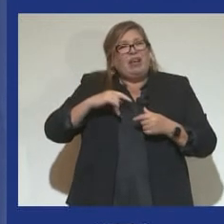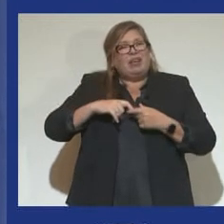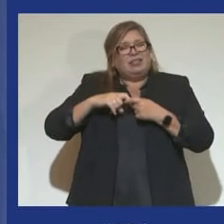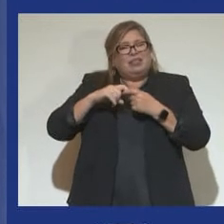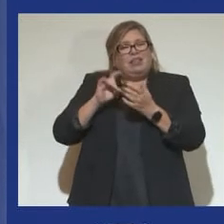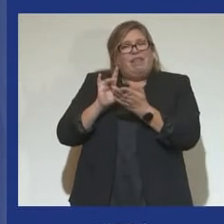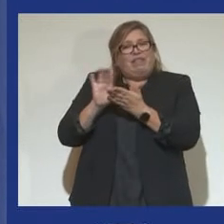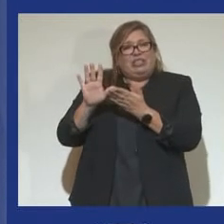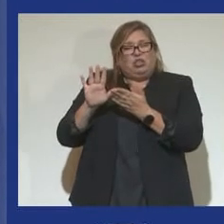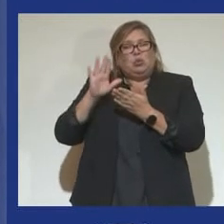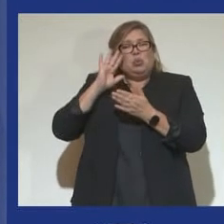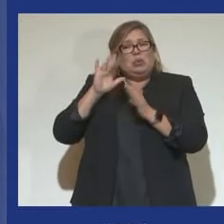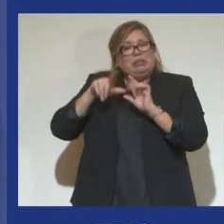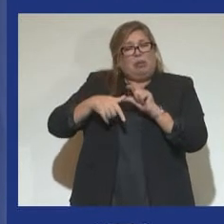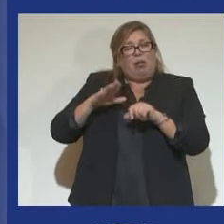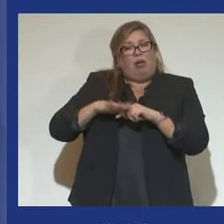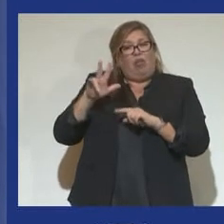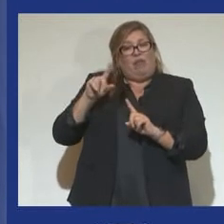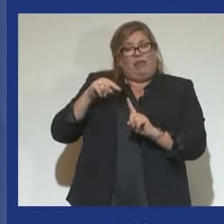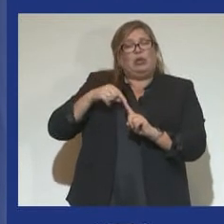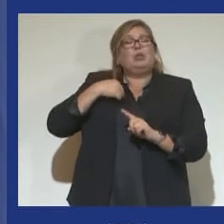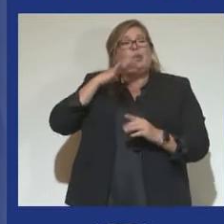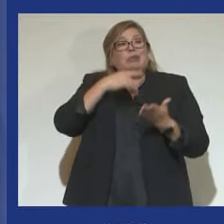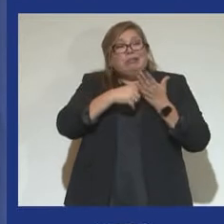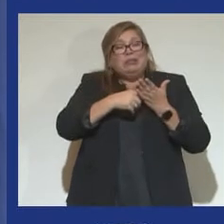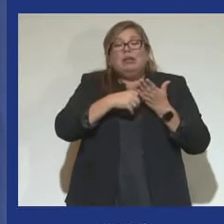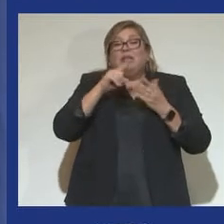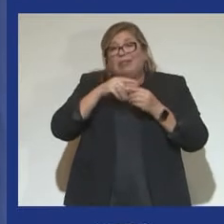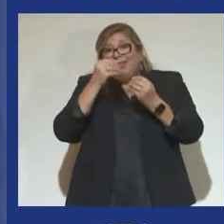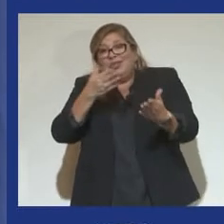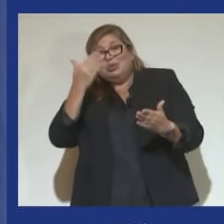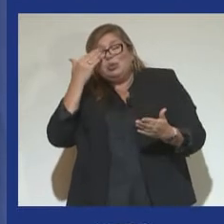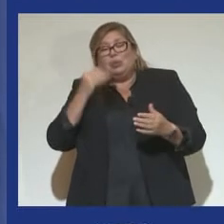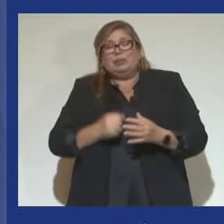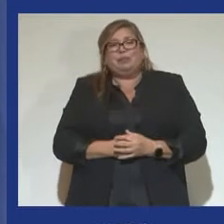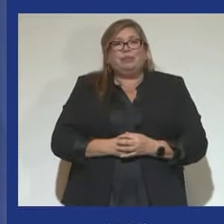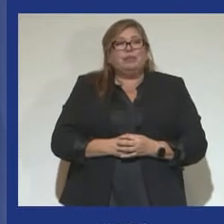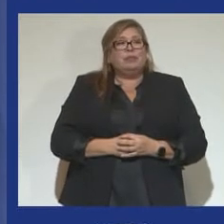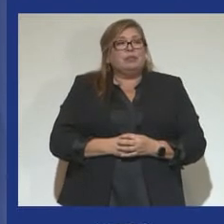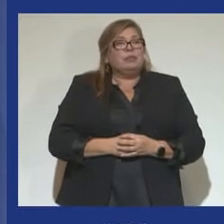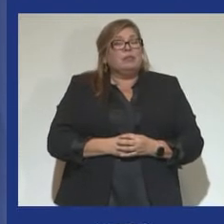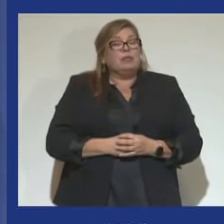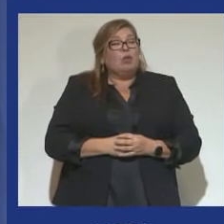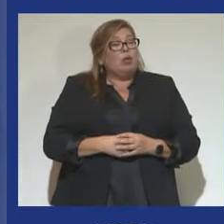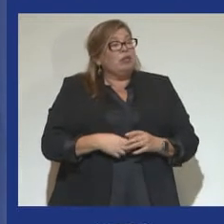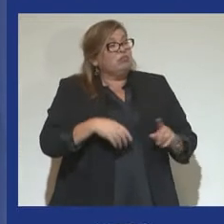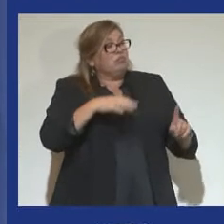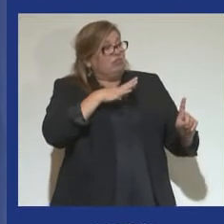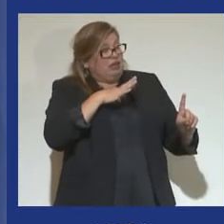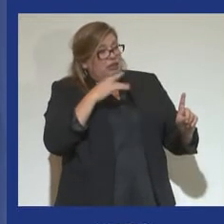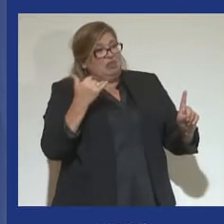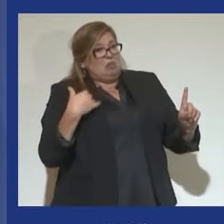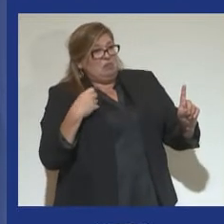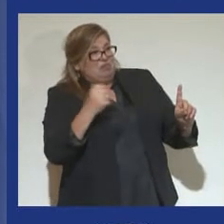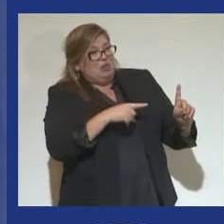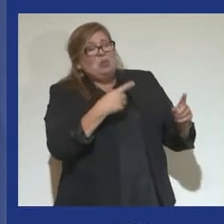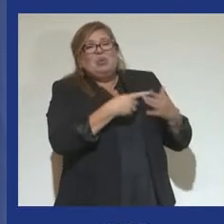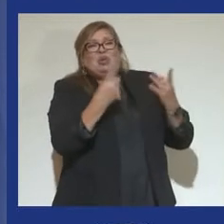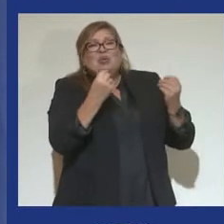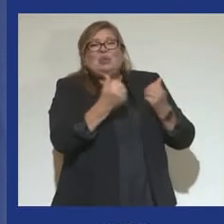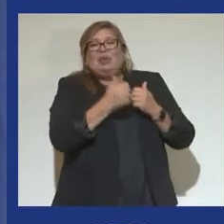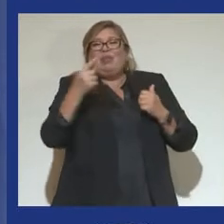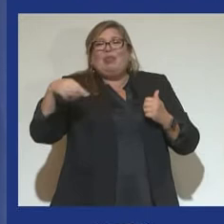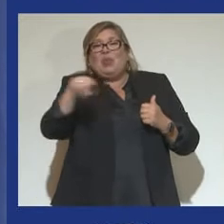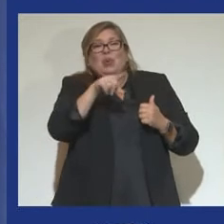de este motor yo de desalojos que debe ser al final del mes y que dice usted a californianas que están enfrentando esa fecha límite en pocas semanas